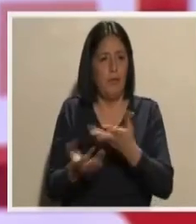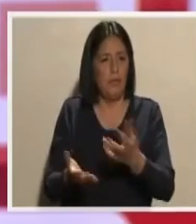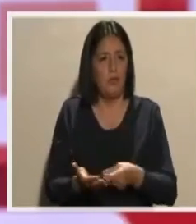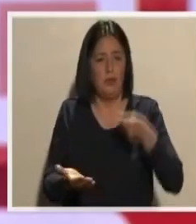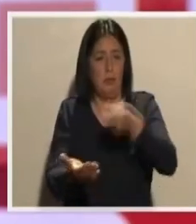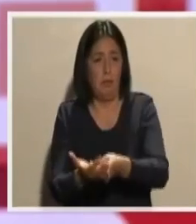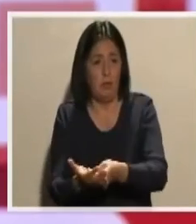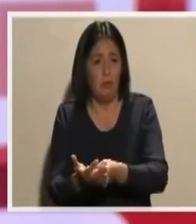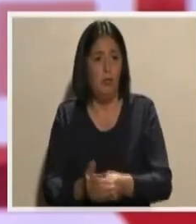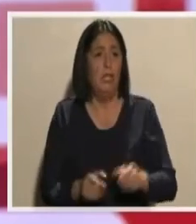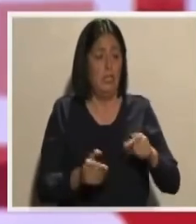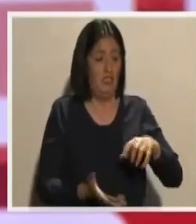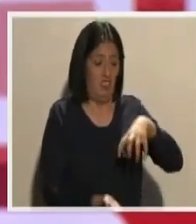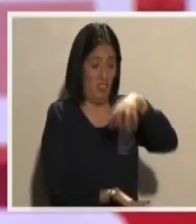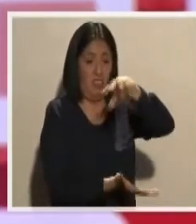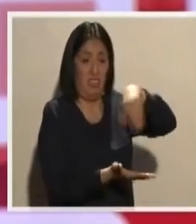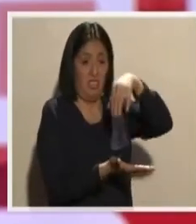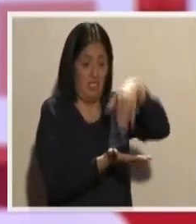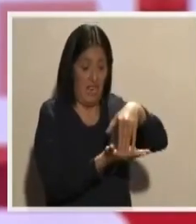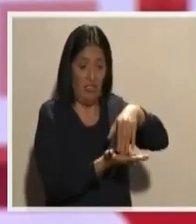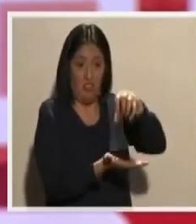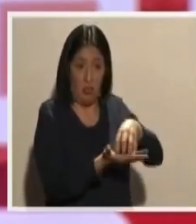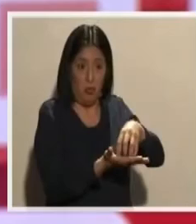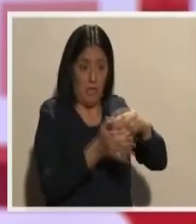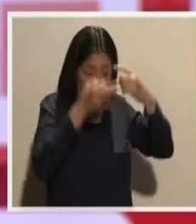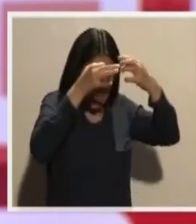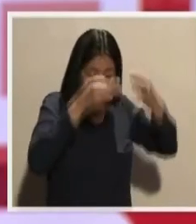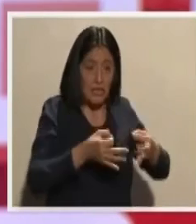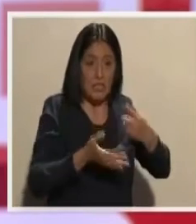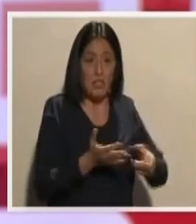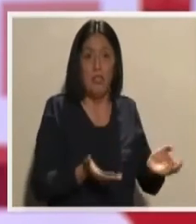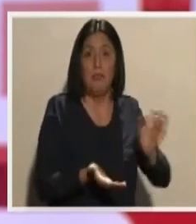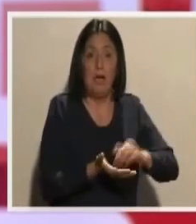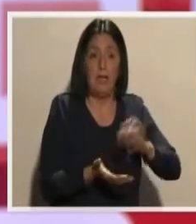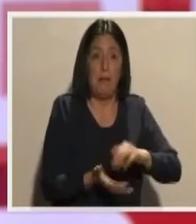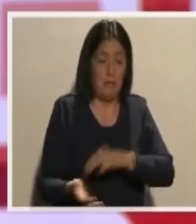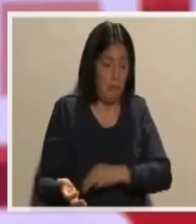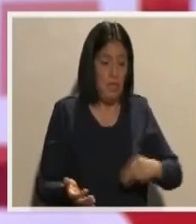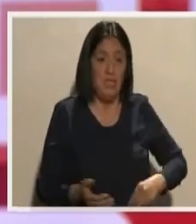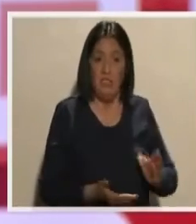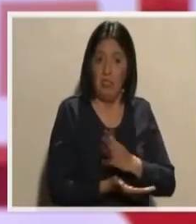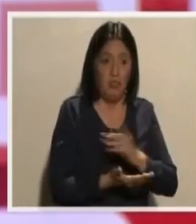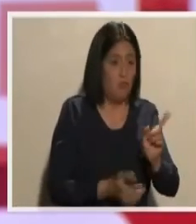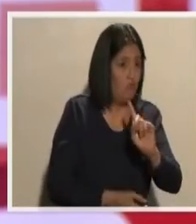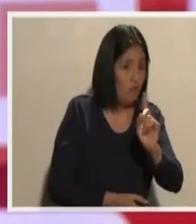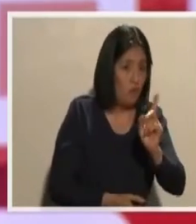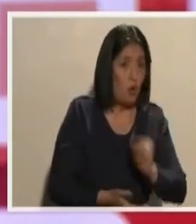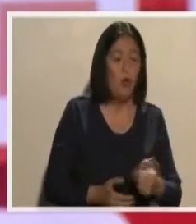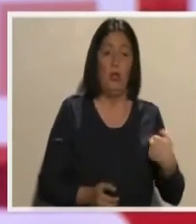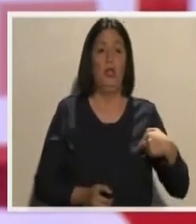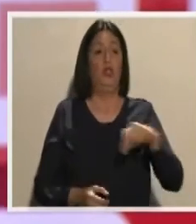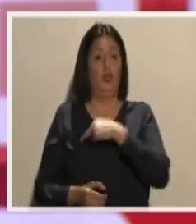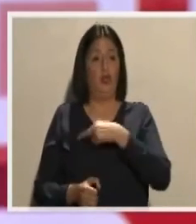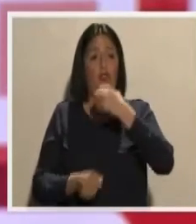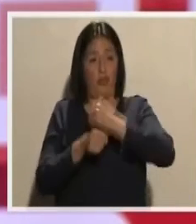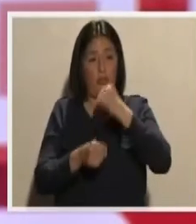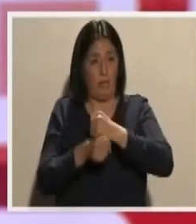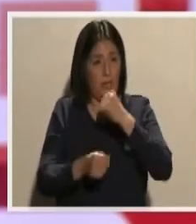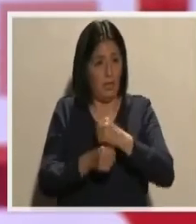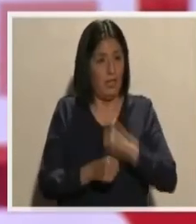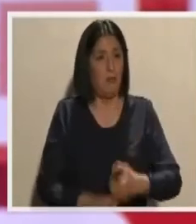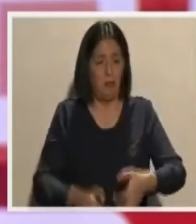de centralizar las decisiones creando más ministerios, nosotros trabajaremos de